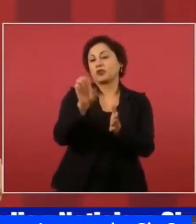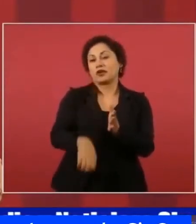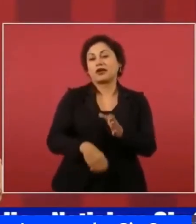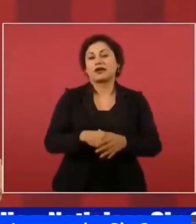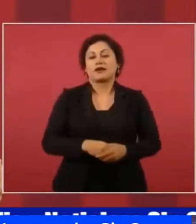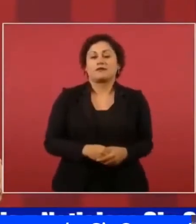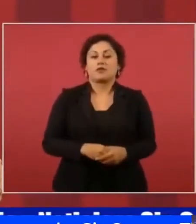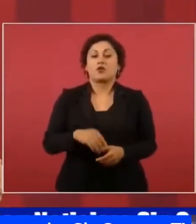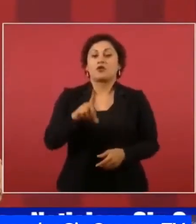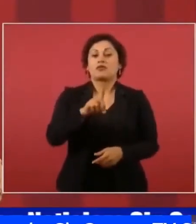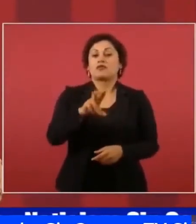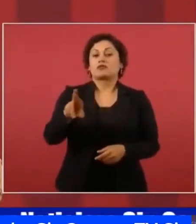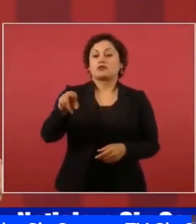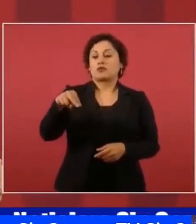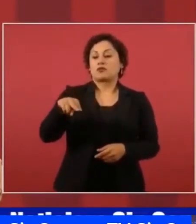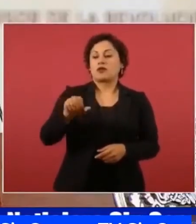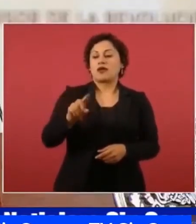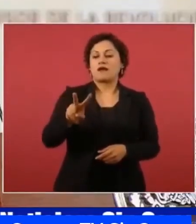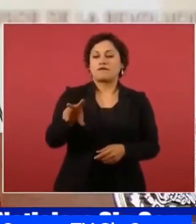Nava,